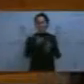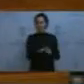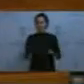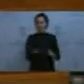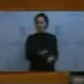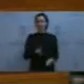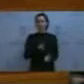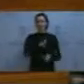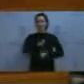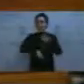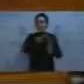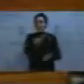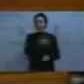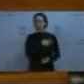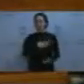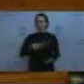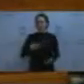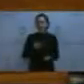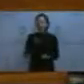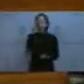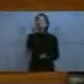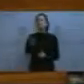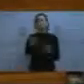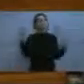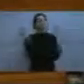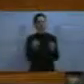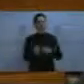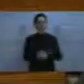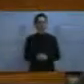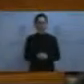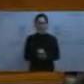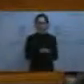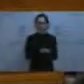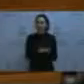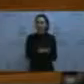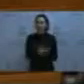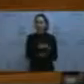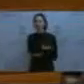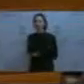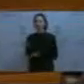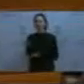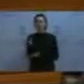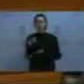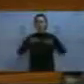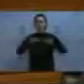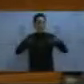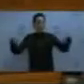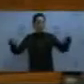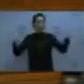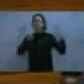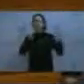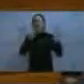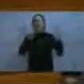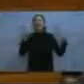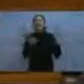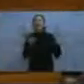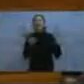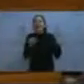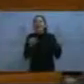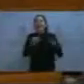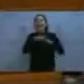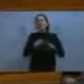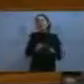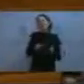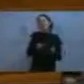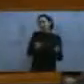una reforma, tiene que explicarla de frente y tiene que decir a todo el mundo lo que afecta a esa reforma, lo que implica esa